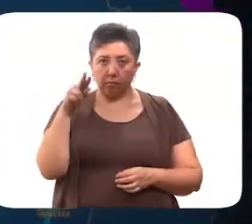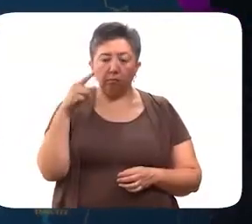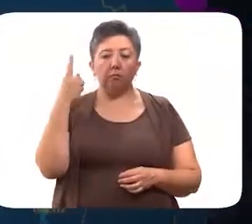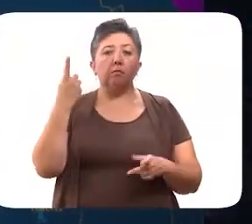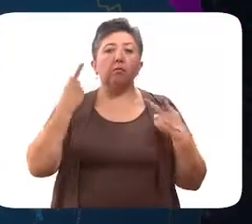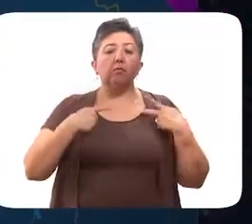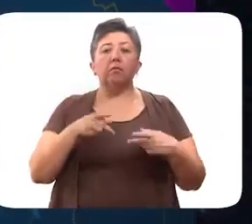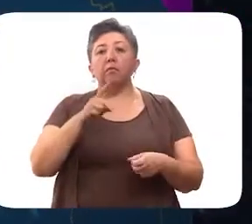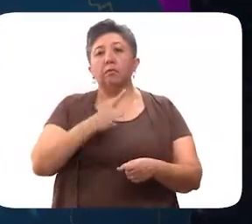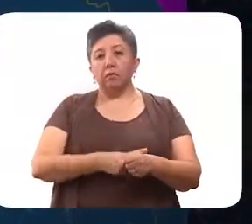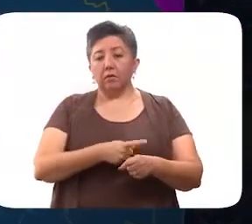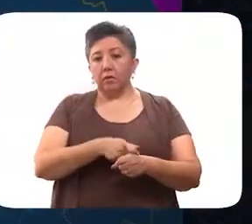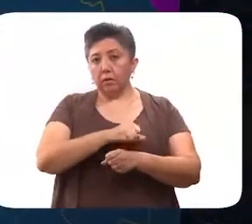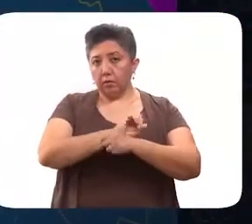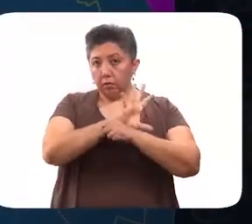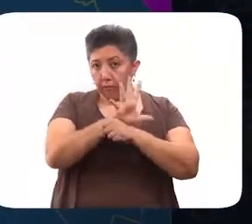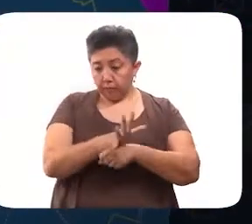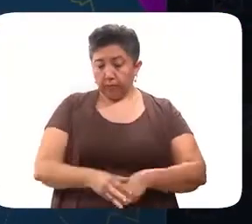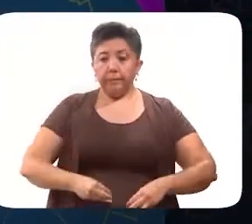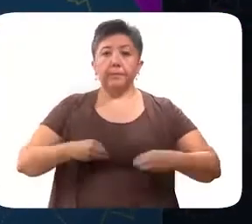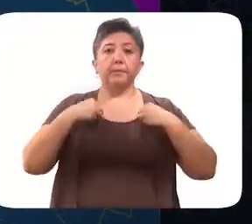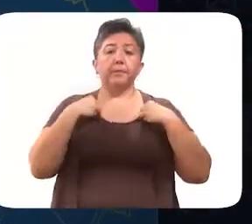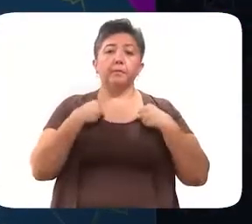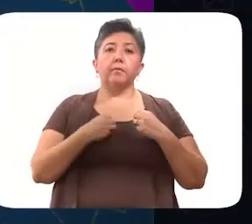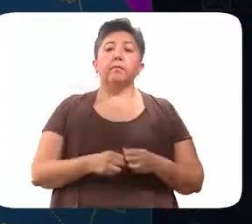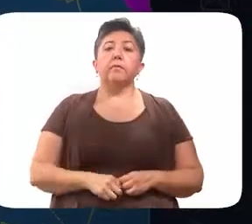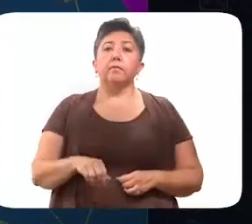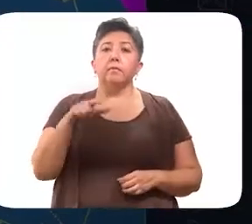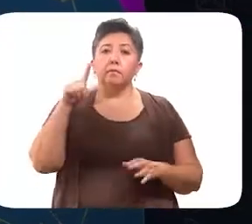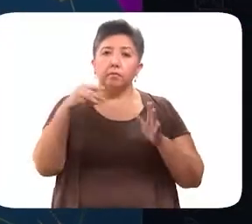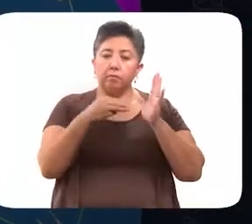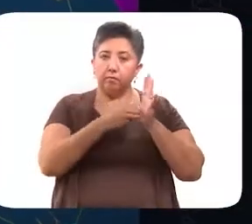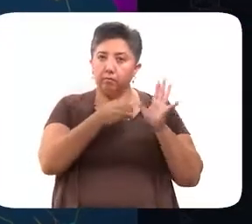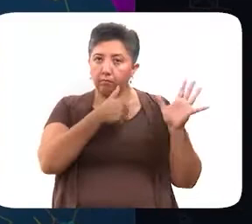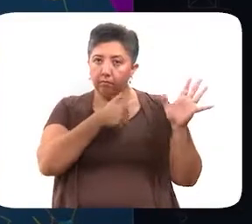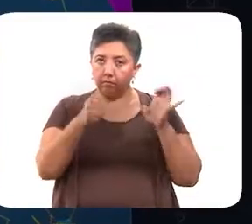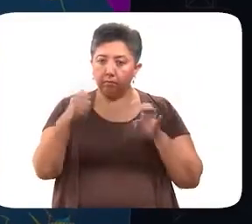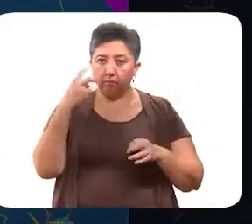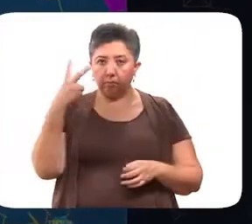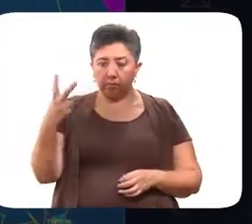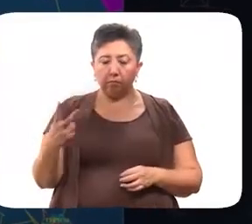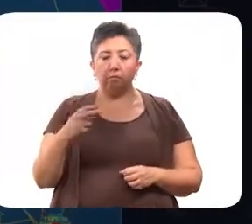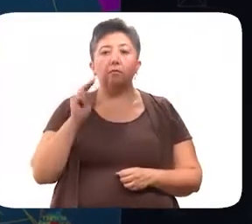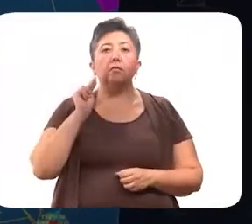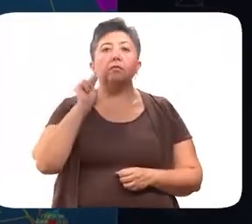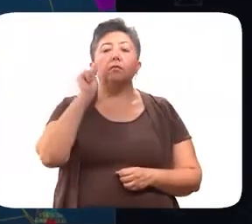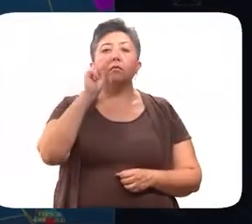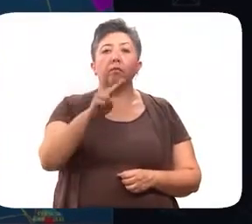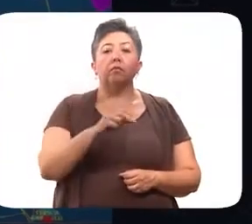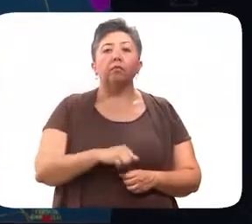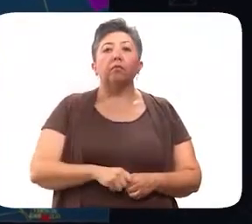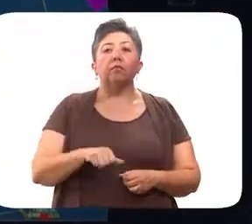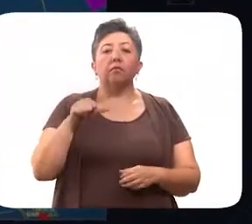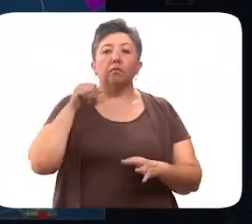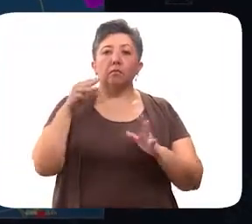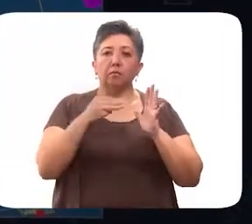68.381 personas contagiadas de coronavirus que viven 17.602 en la zona norte,